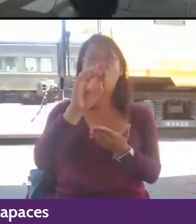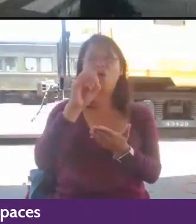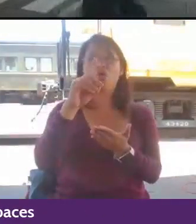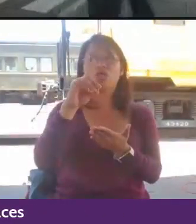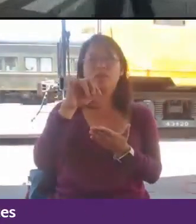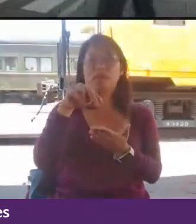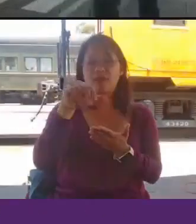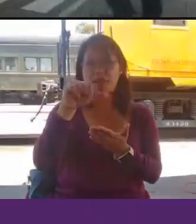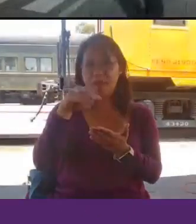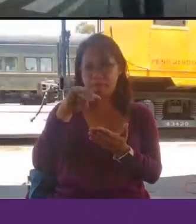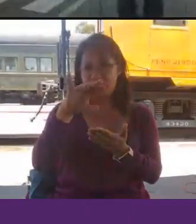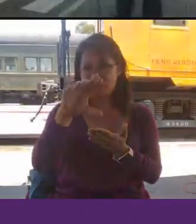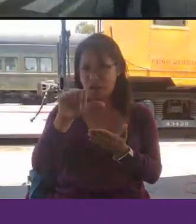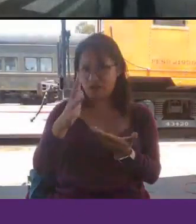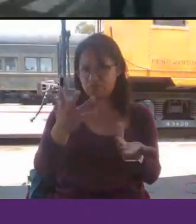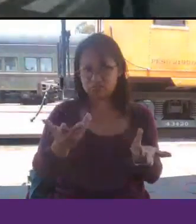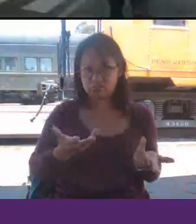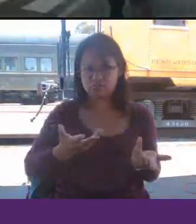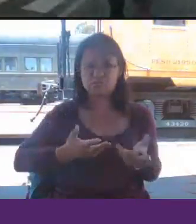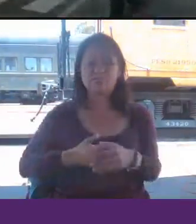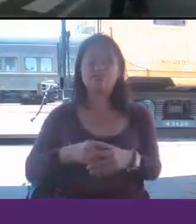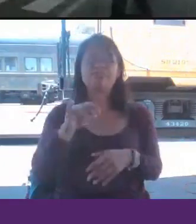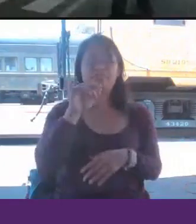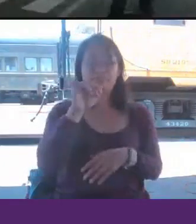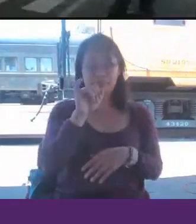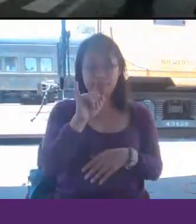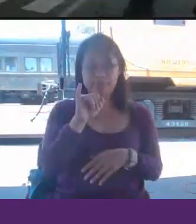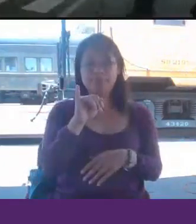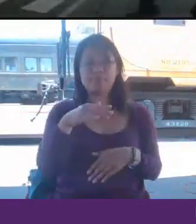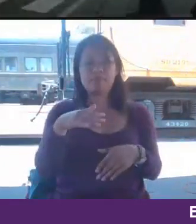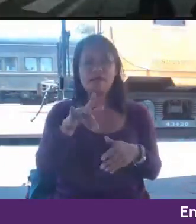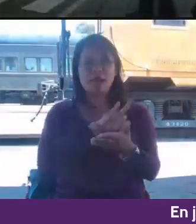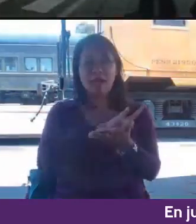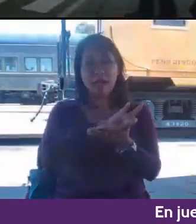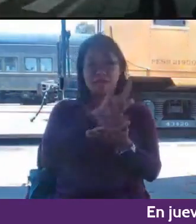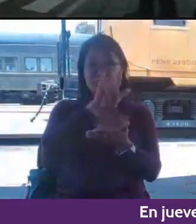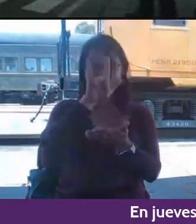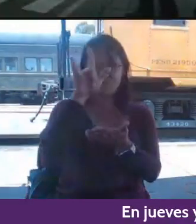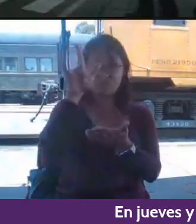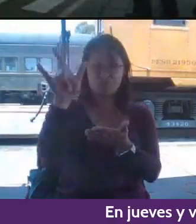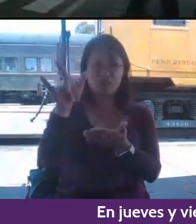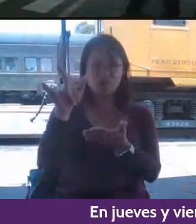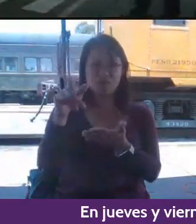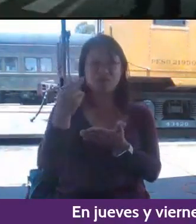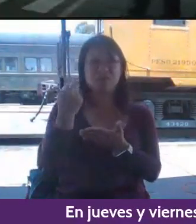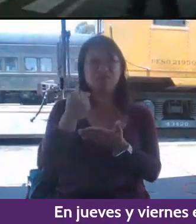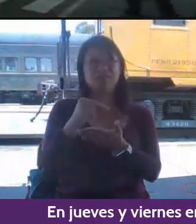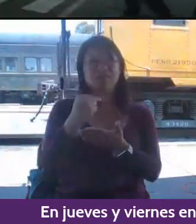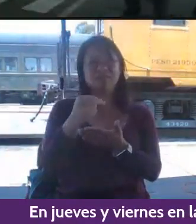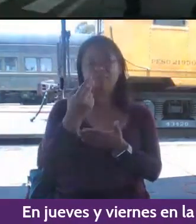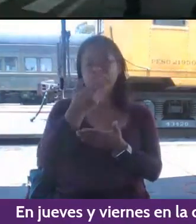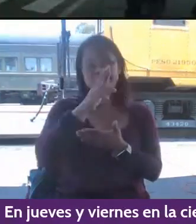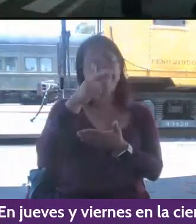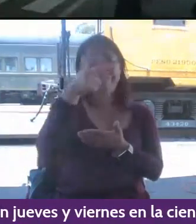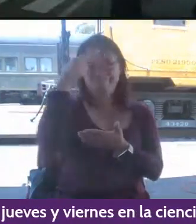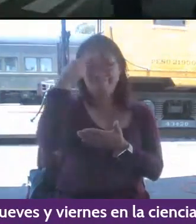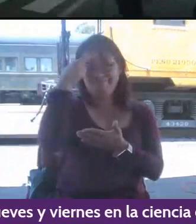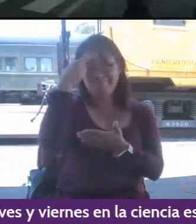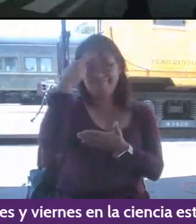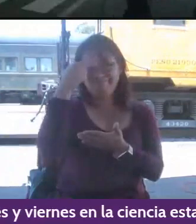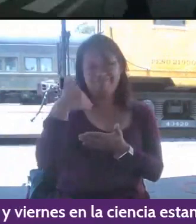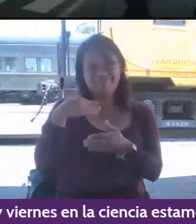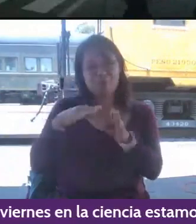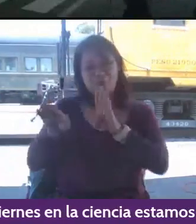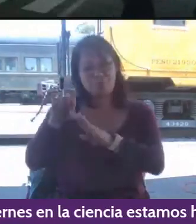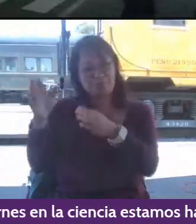Todos los diseños de la aeronave y todo eso, ¿les ha ayudado a, bueno, a nosotros como humanos? Claro que sí, de hecho, los aviones, más rápidos diseñados, no me acuerdo el nombre ahorita, soy biólogo, no de aerodinámica, pero fueron tomados